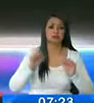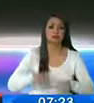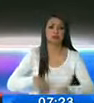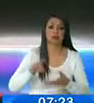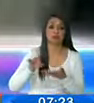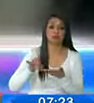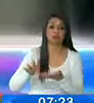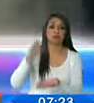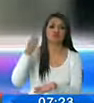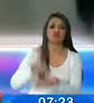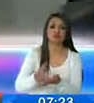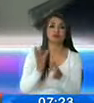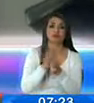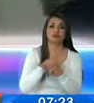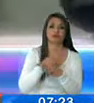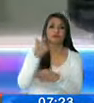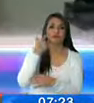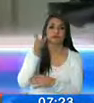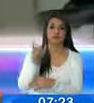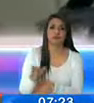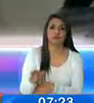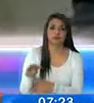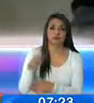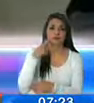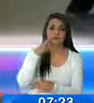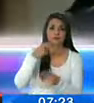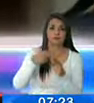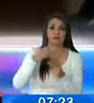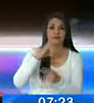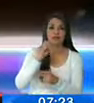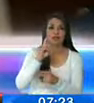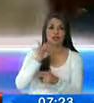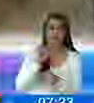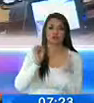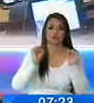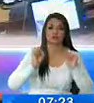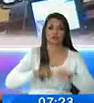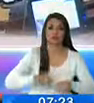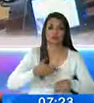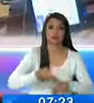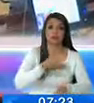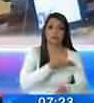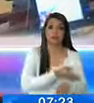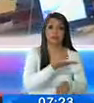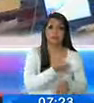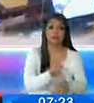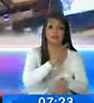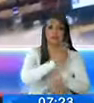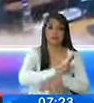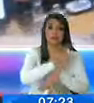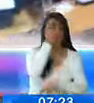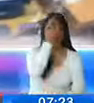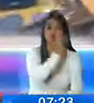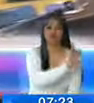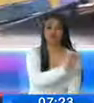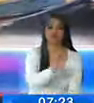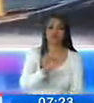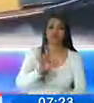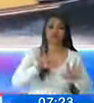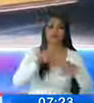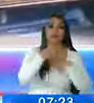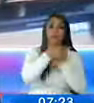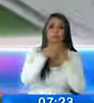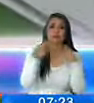y cese en funciones del fiscal general del Estado, Carlos Baca Mancheno. Esto tras la resolución de la Asamblea Nacional del pasado 9 de